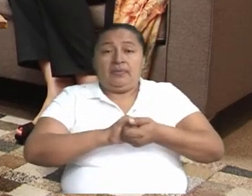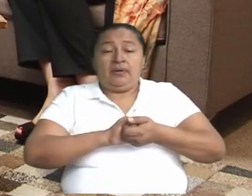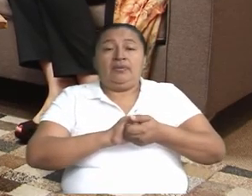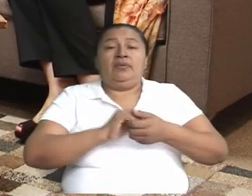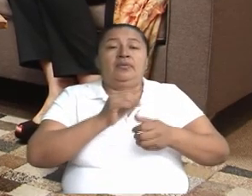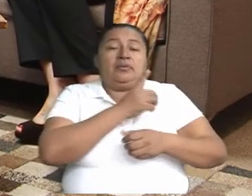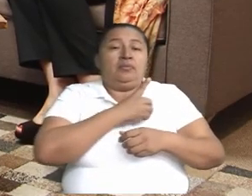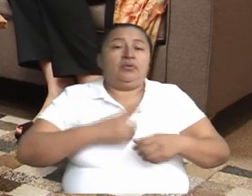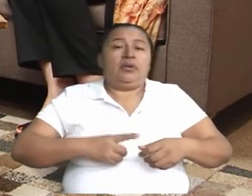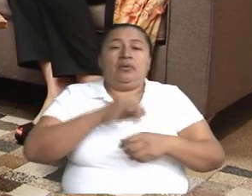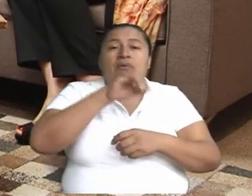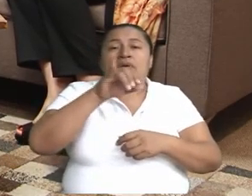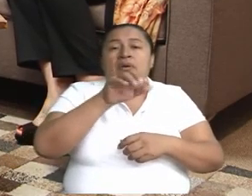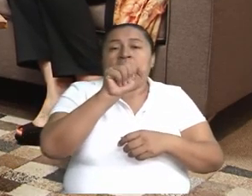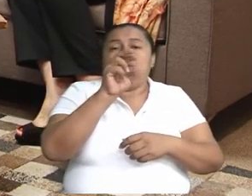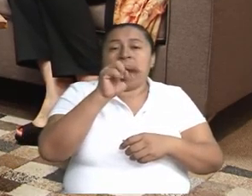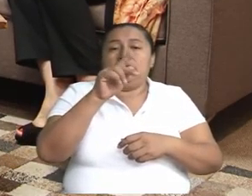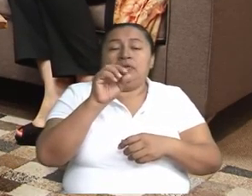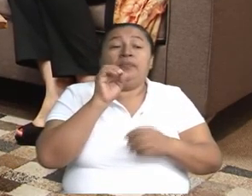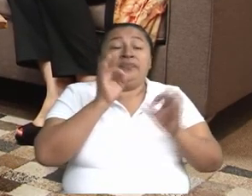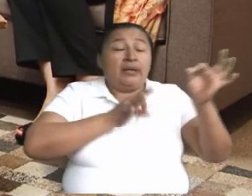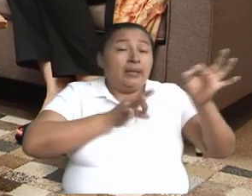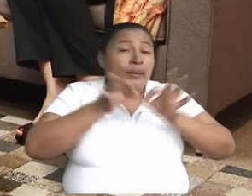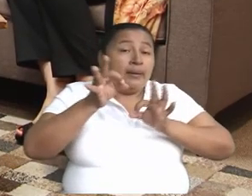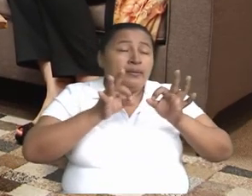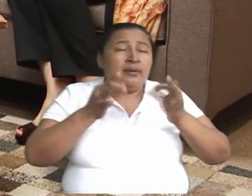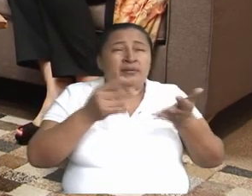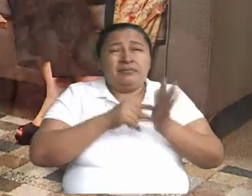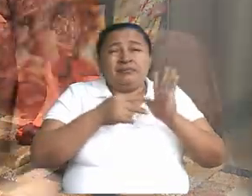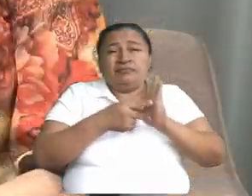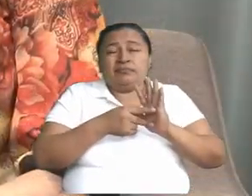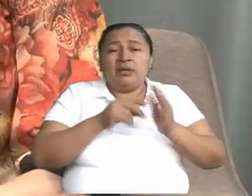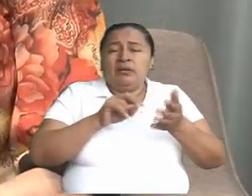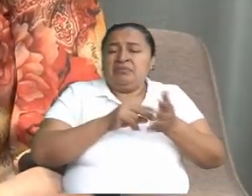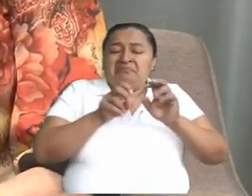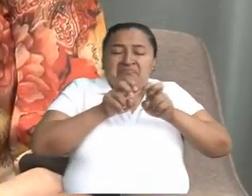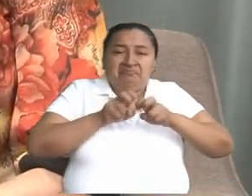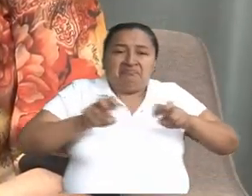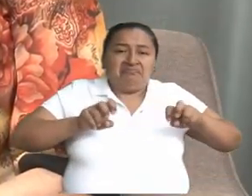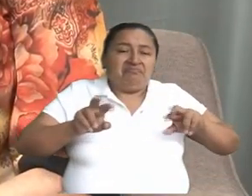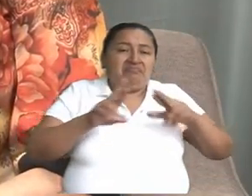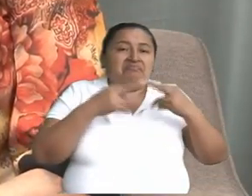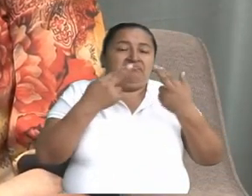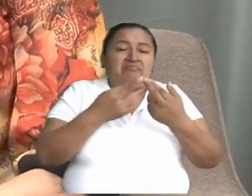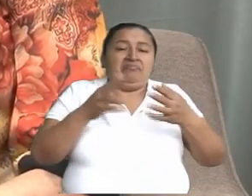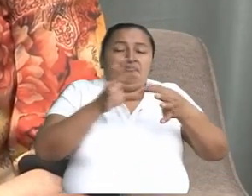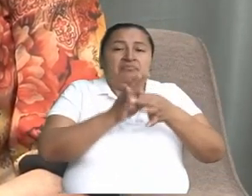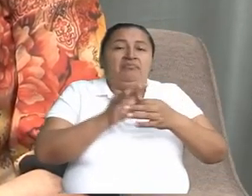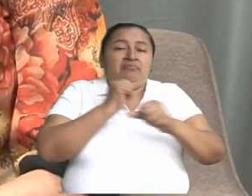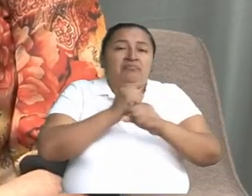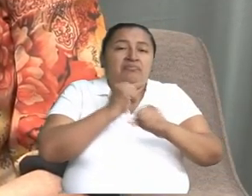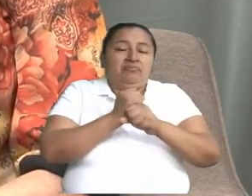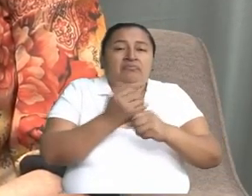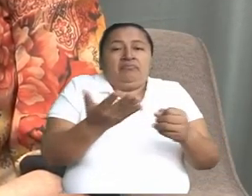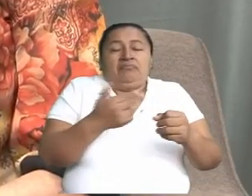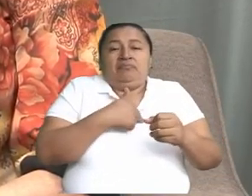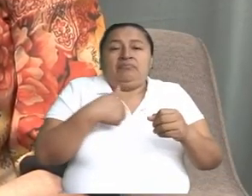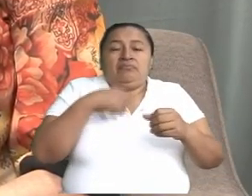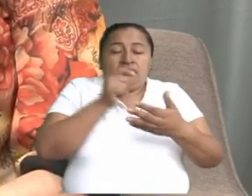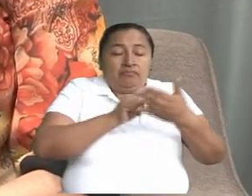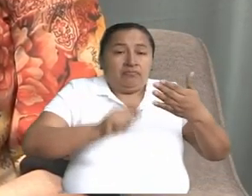Jacinto, la definición de sesionar esta reunión de trabajo de representantes